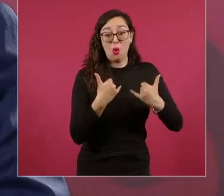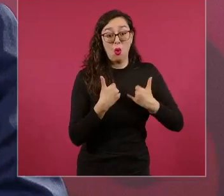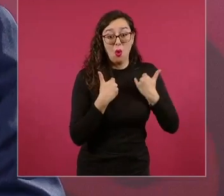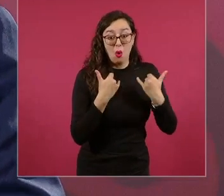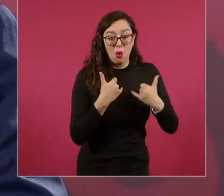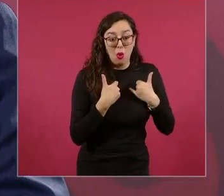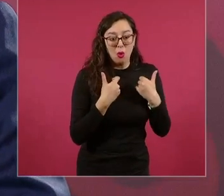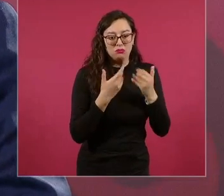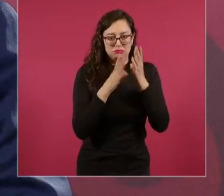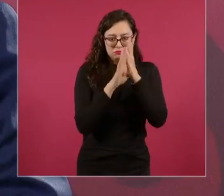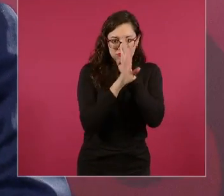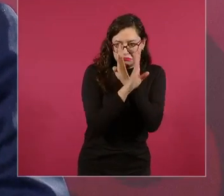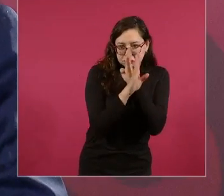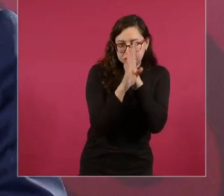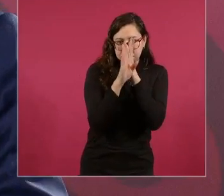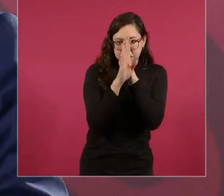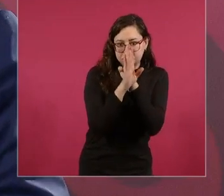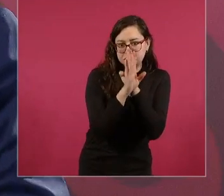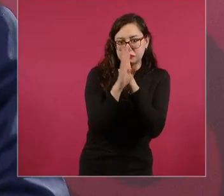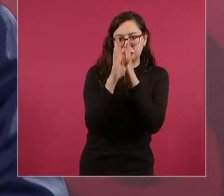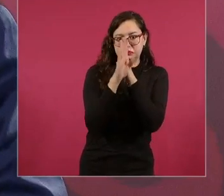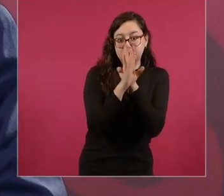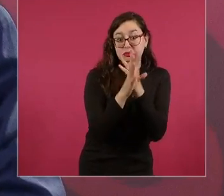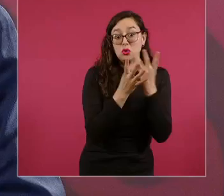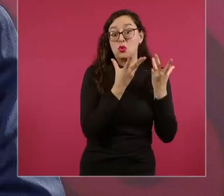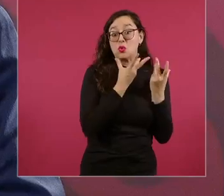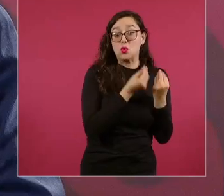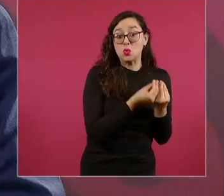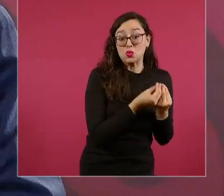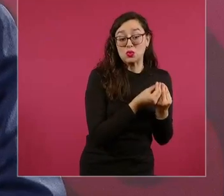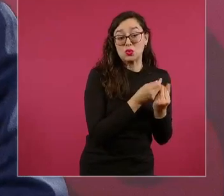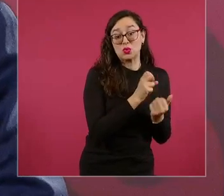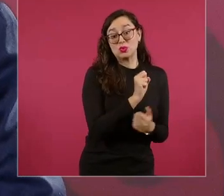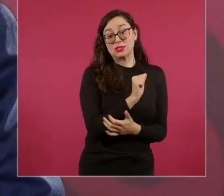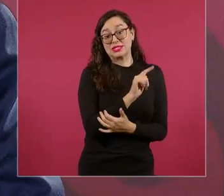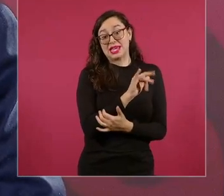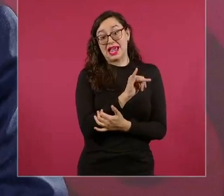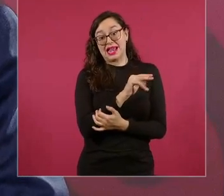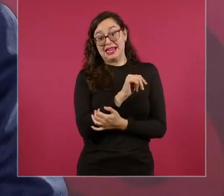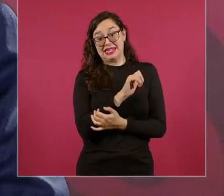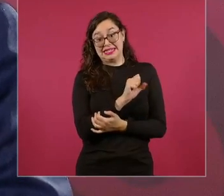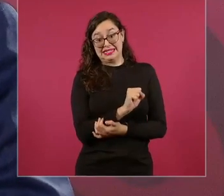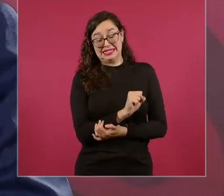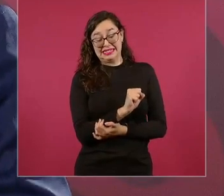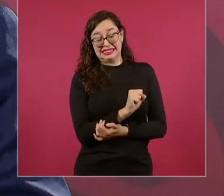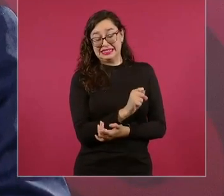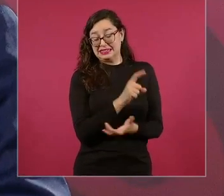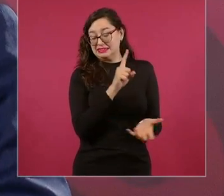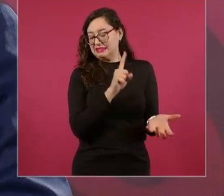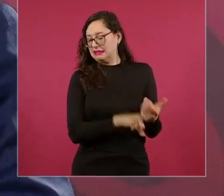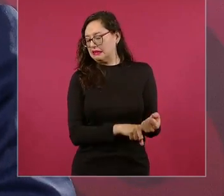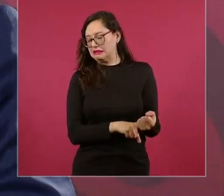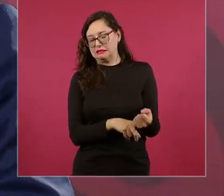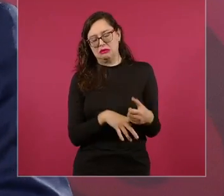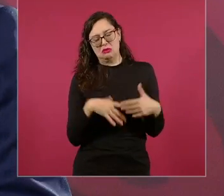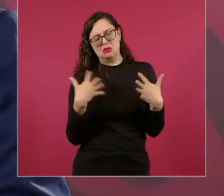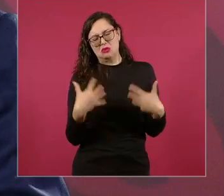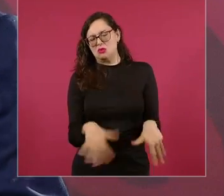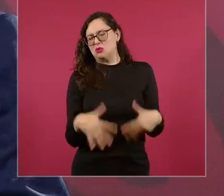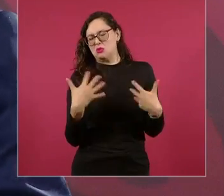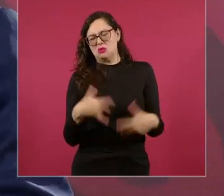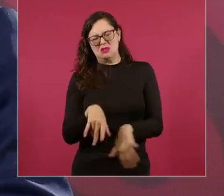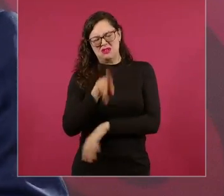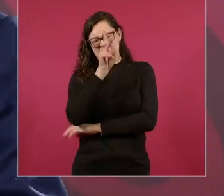espionaje que creó Salinas, que se encargaba de cosas muy,